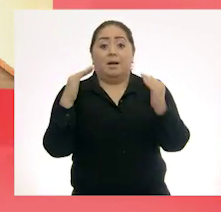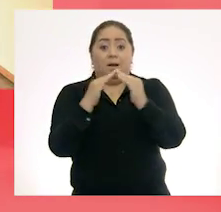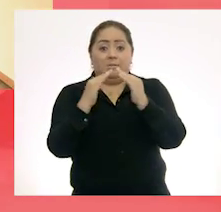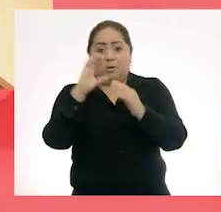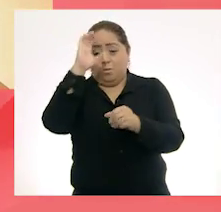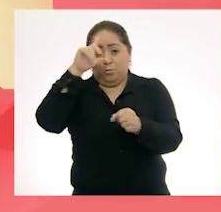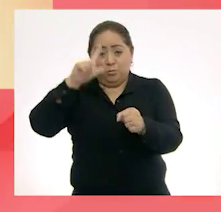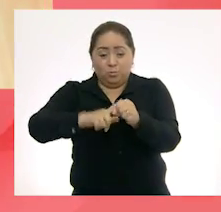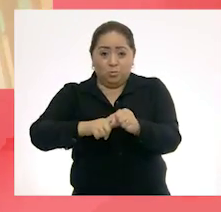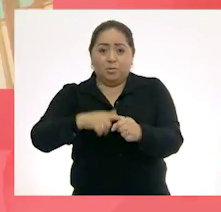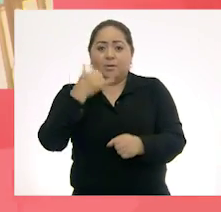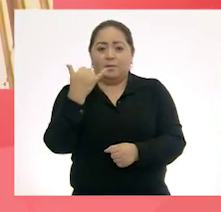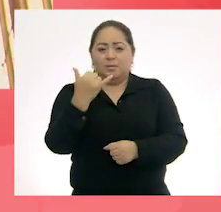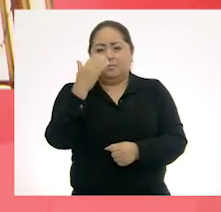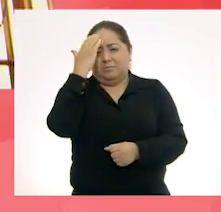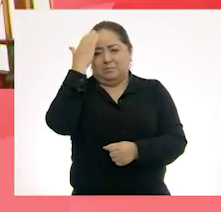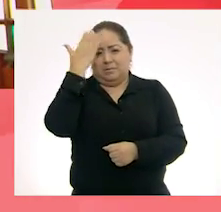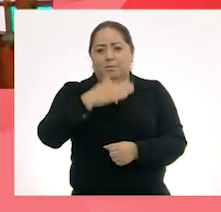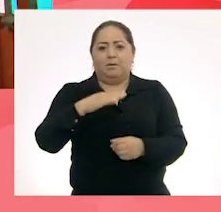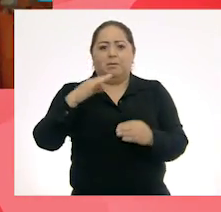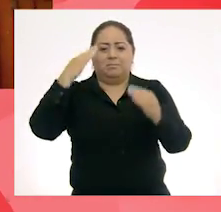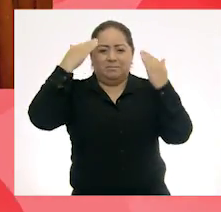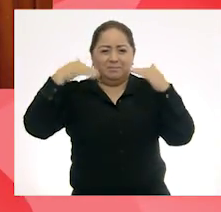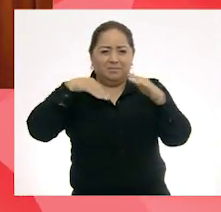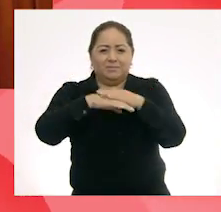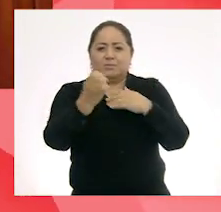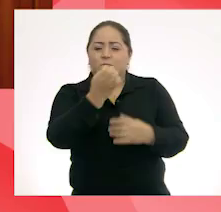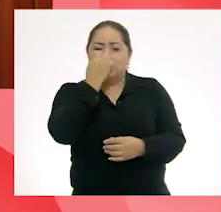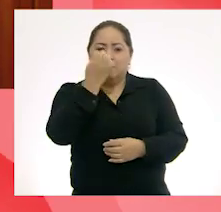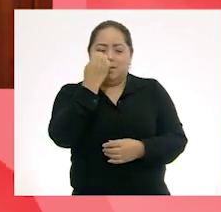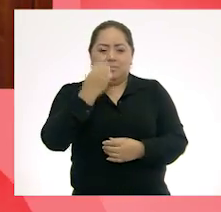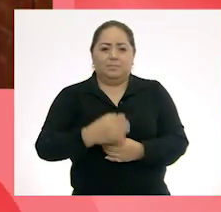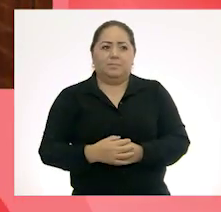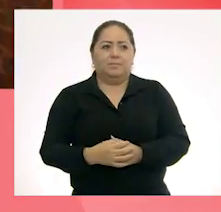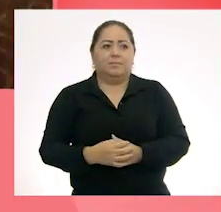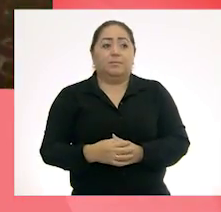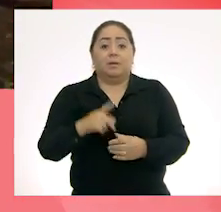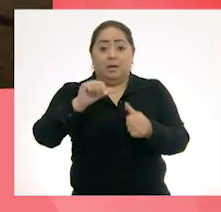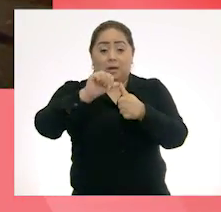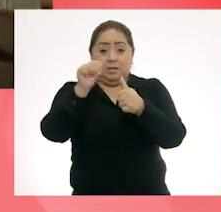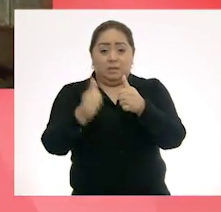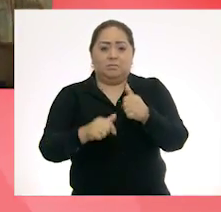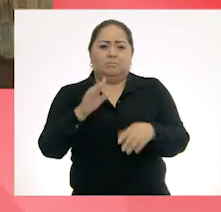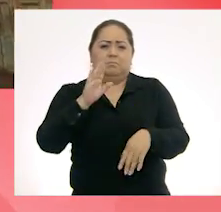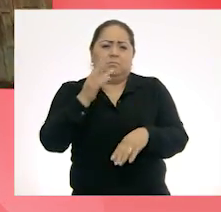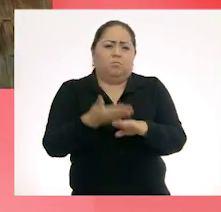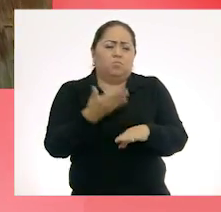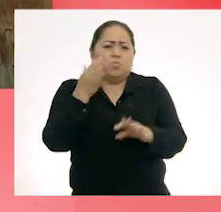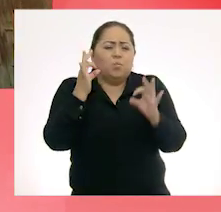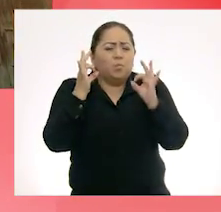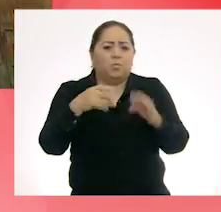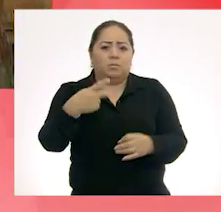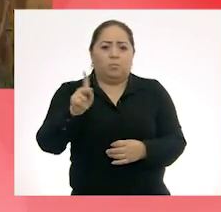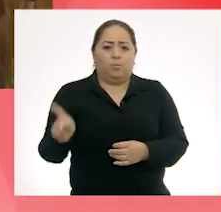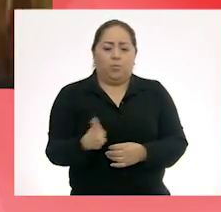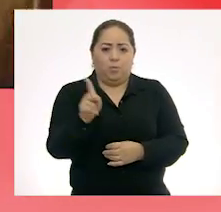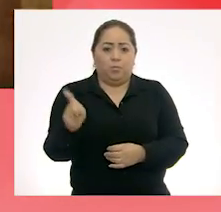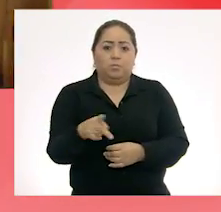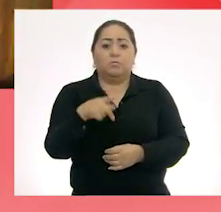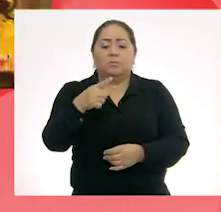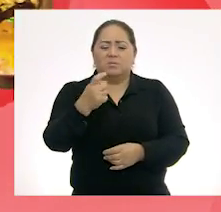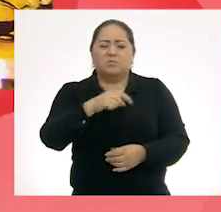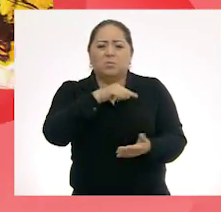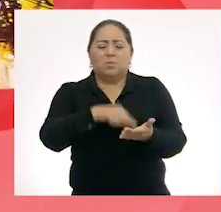Casa de la Cultura y el conocido convento y colegio de Amealco. La artesanía es algo muy puro en este pueblo. Es